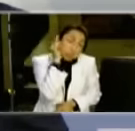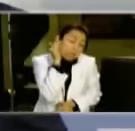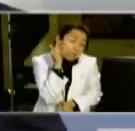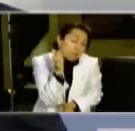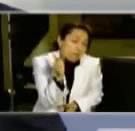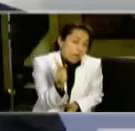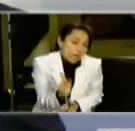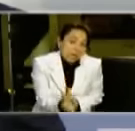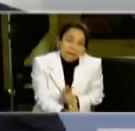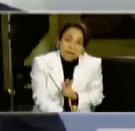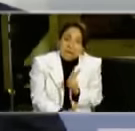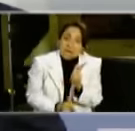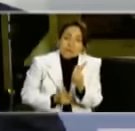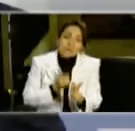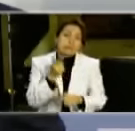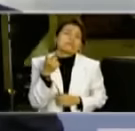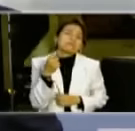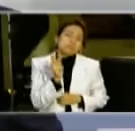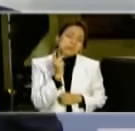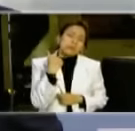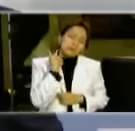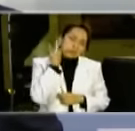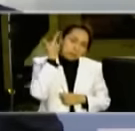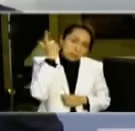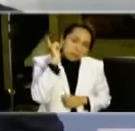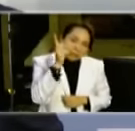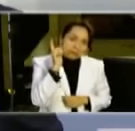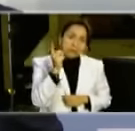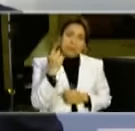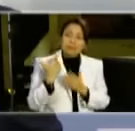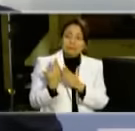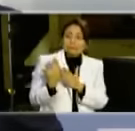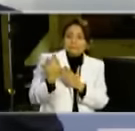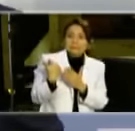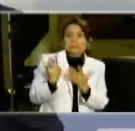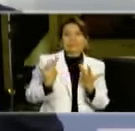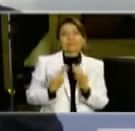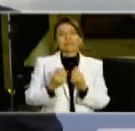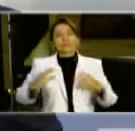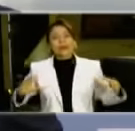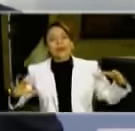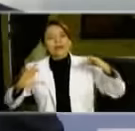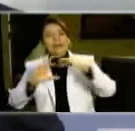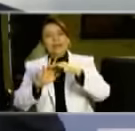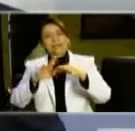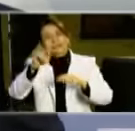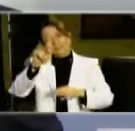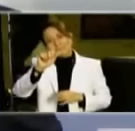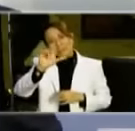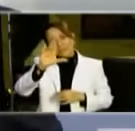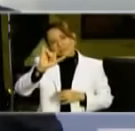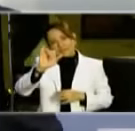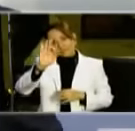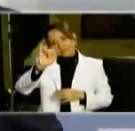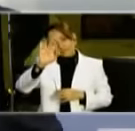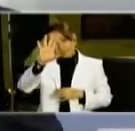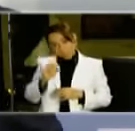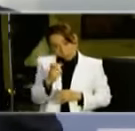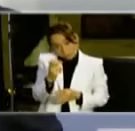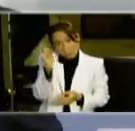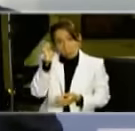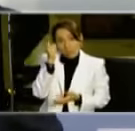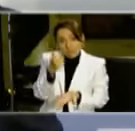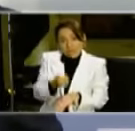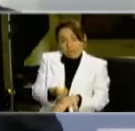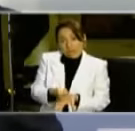los procesos más recientes, Alianza del Pacífico, otros puedan superar esos obstáculos de